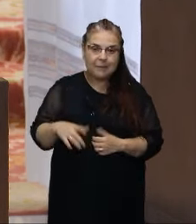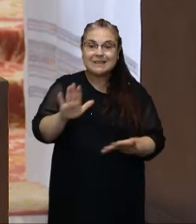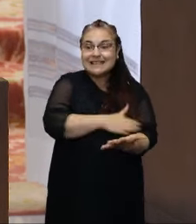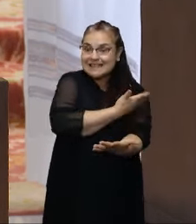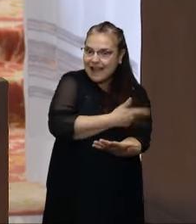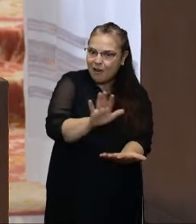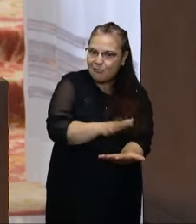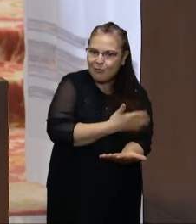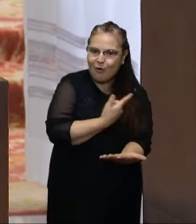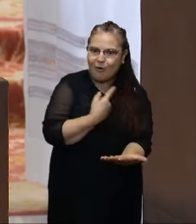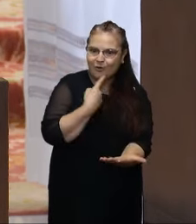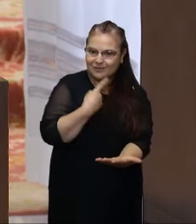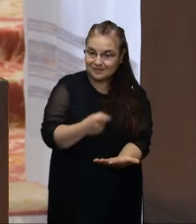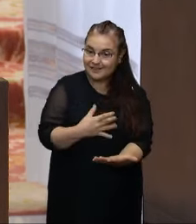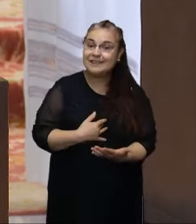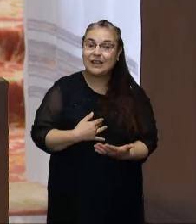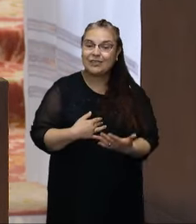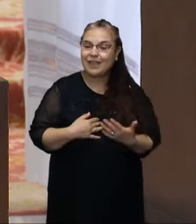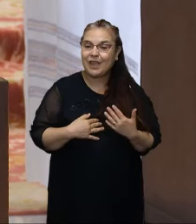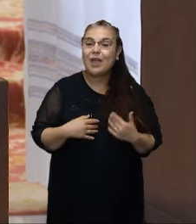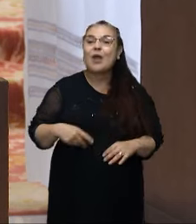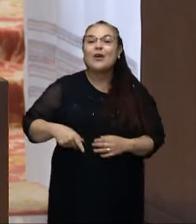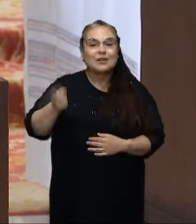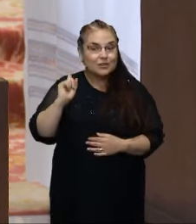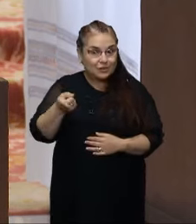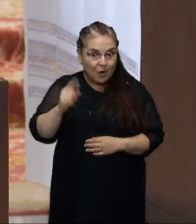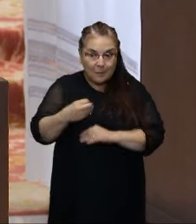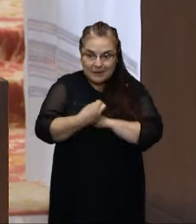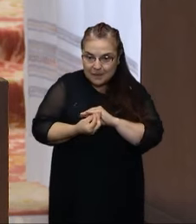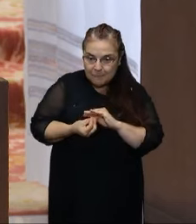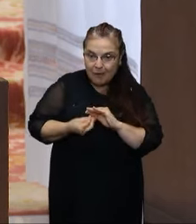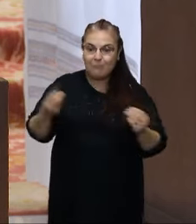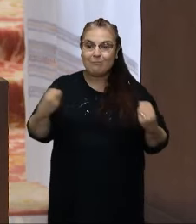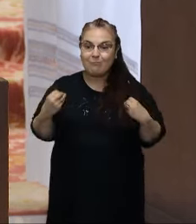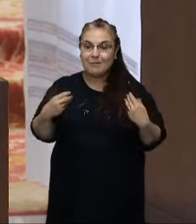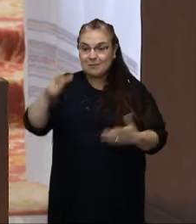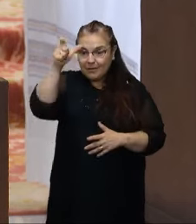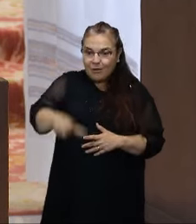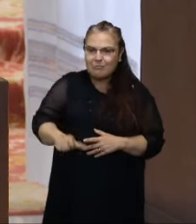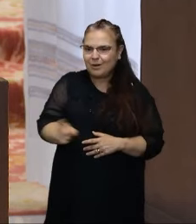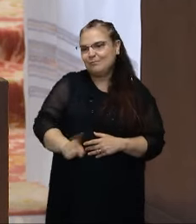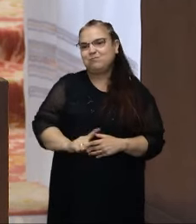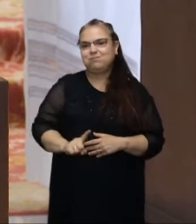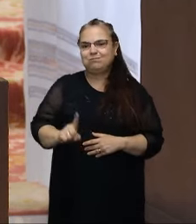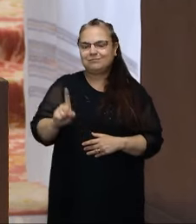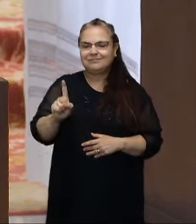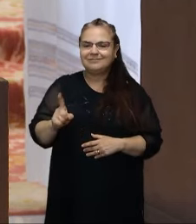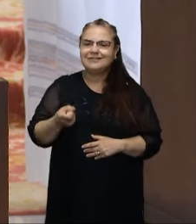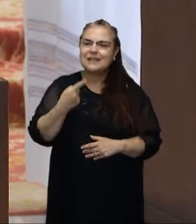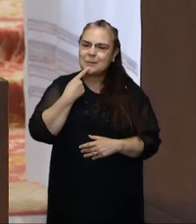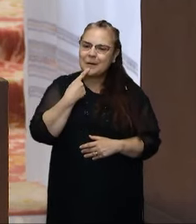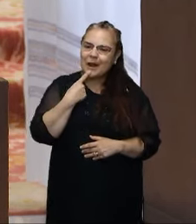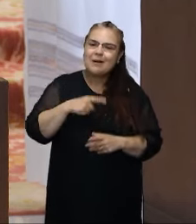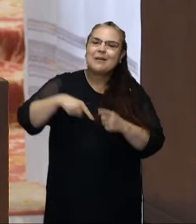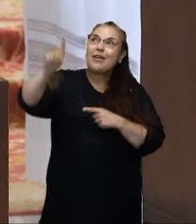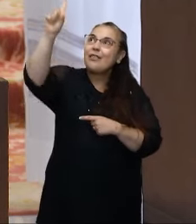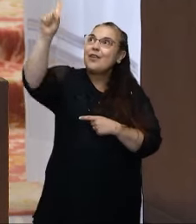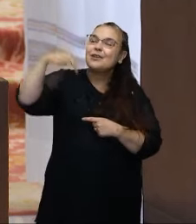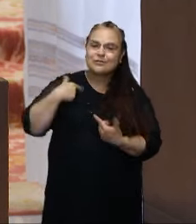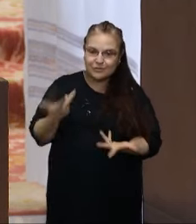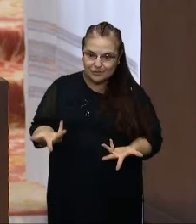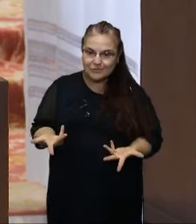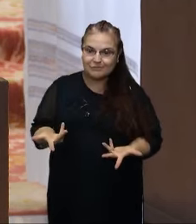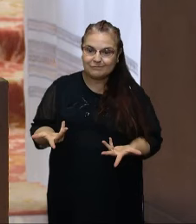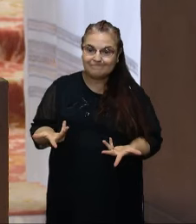hemos ido recitando, que no solo de pan vive el hombre, sino de toda palabra que sale de la boca de Dios. Son palabras